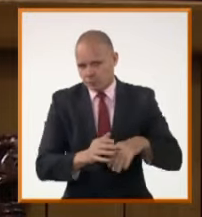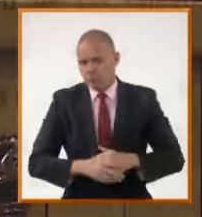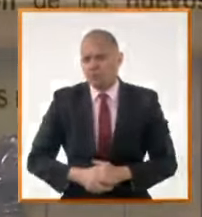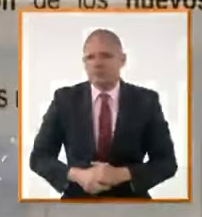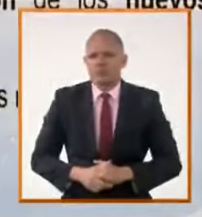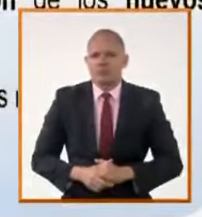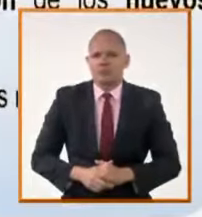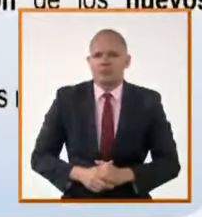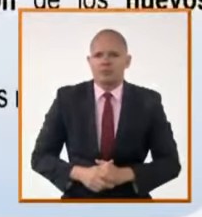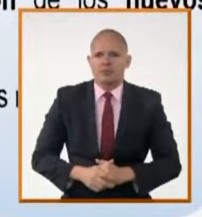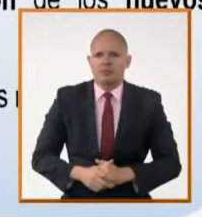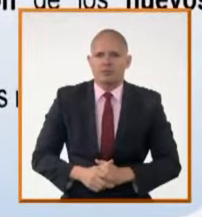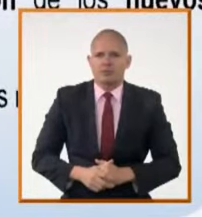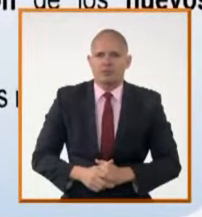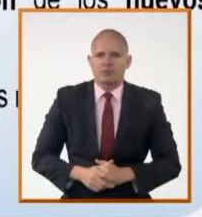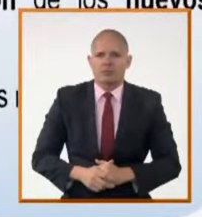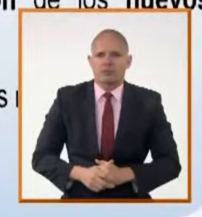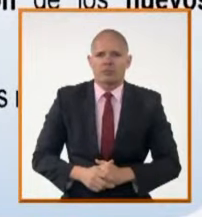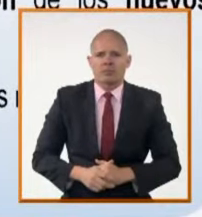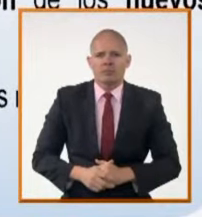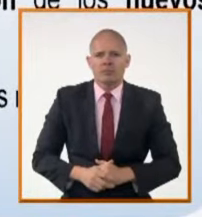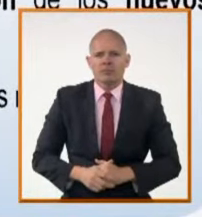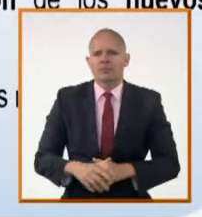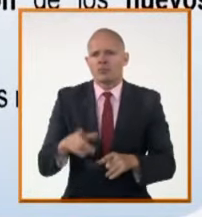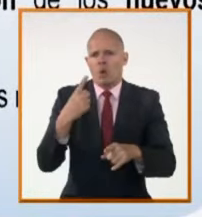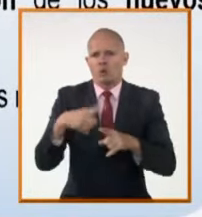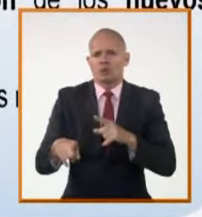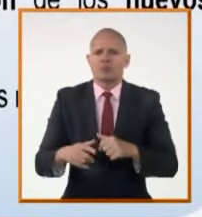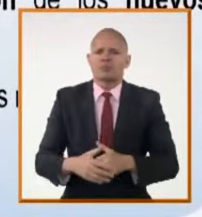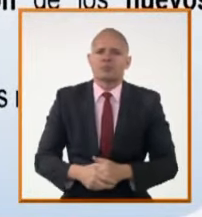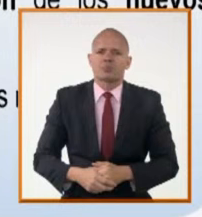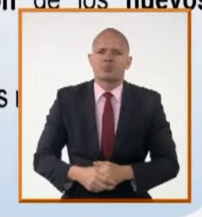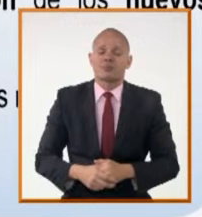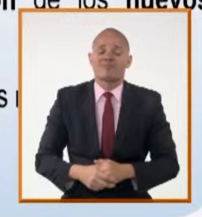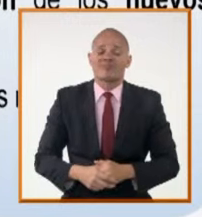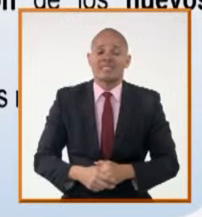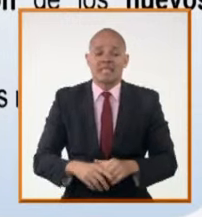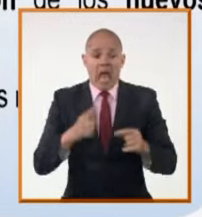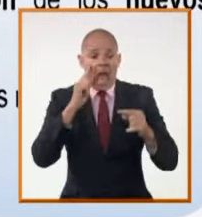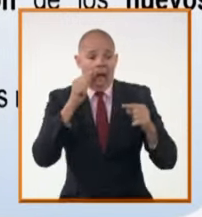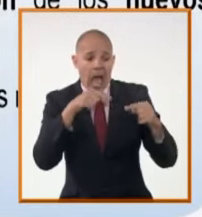actualizar las actividades no autorizadas.